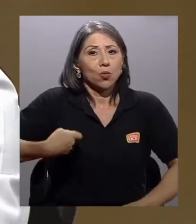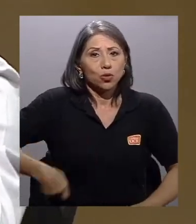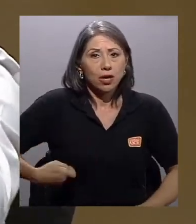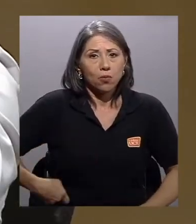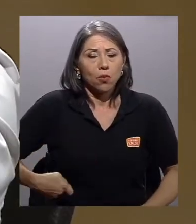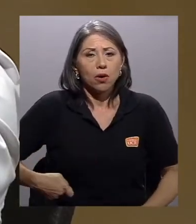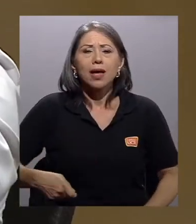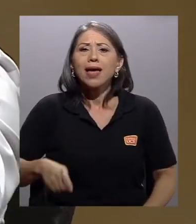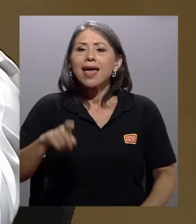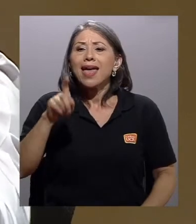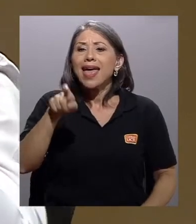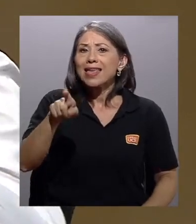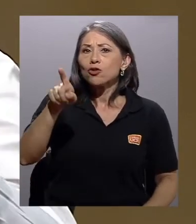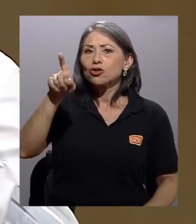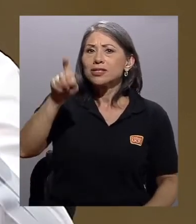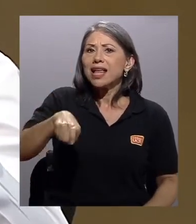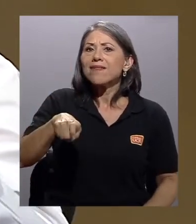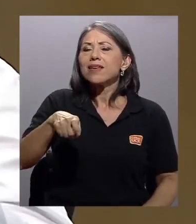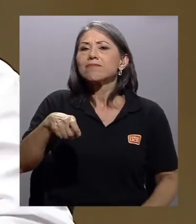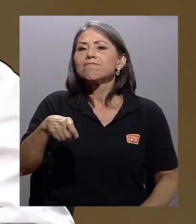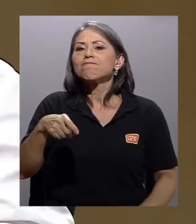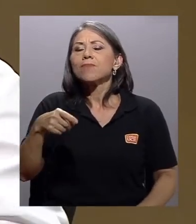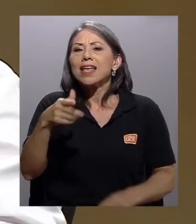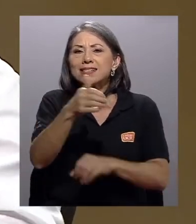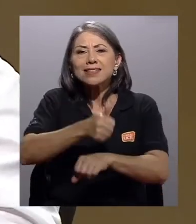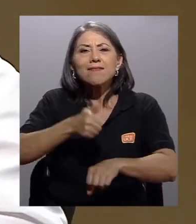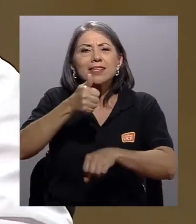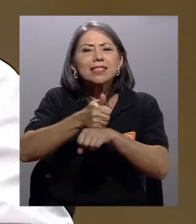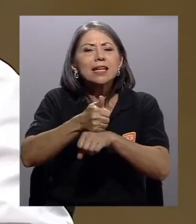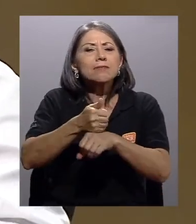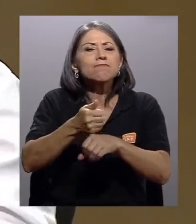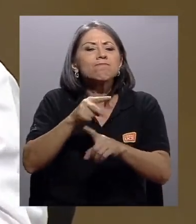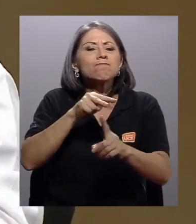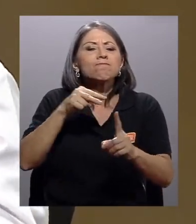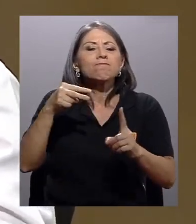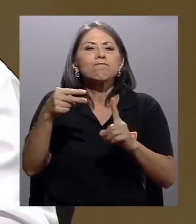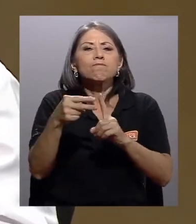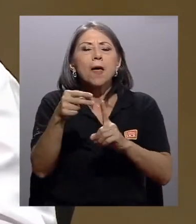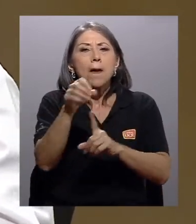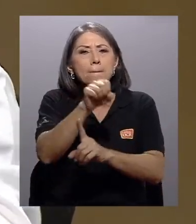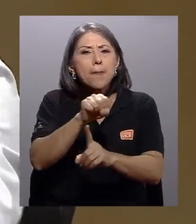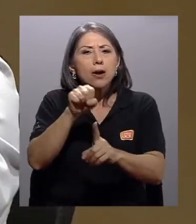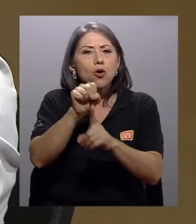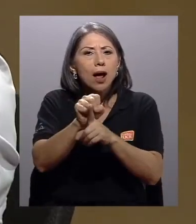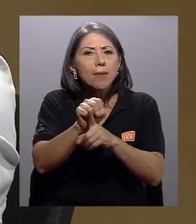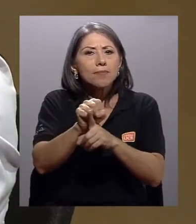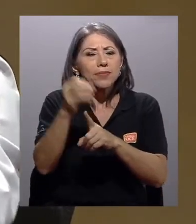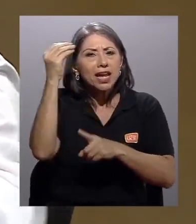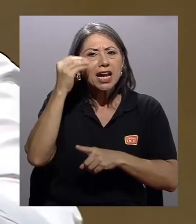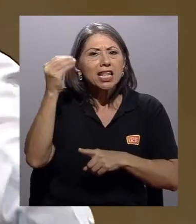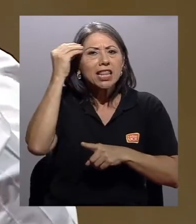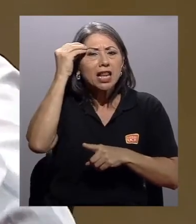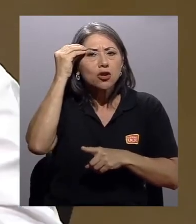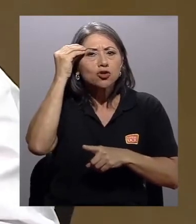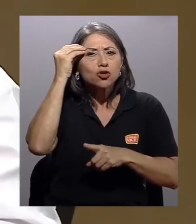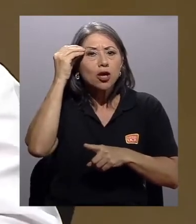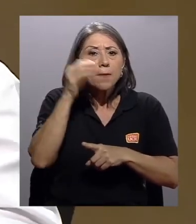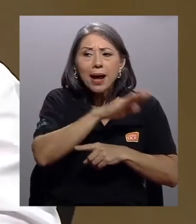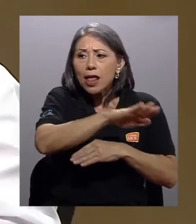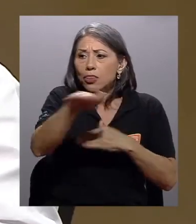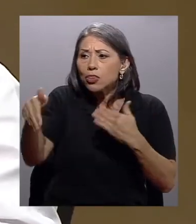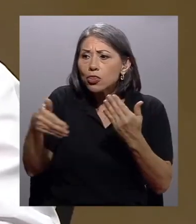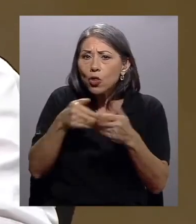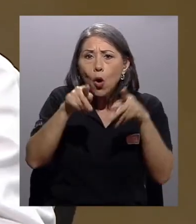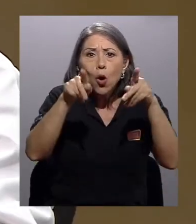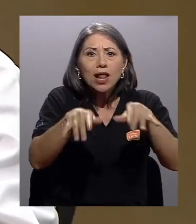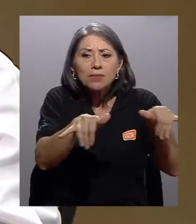Ejecutivo que establezcan claramente cuál es el panorama y cuáles son los criterios para educar a toda la población por igual,